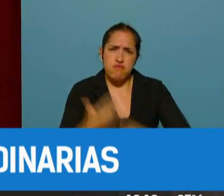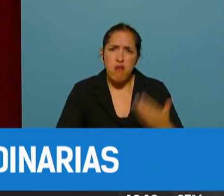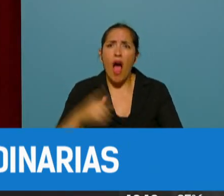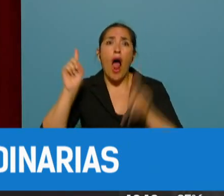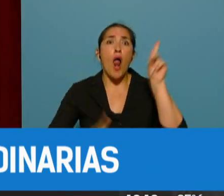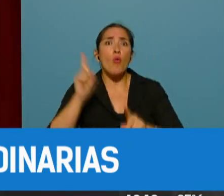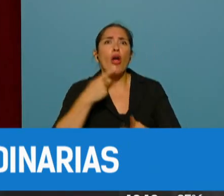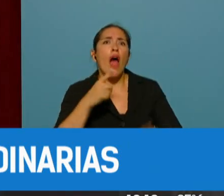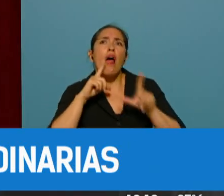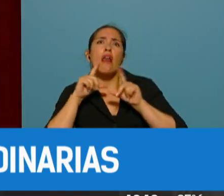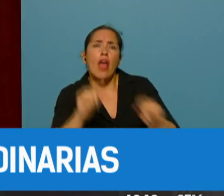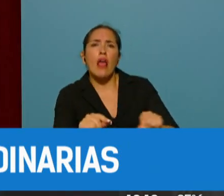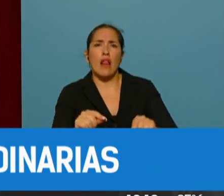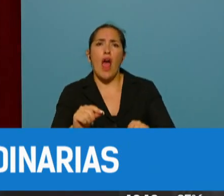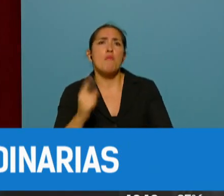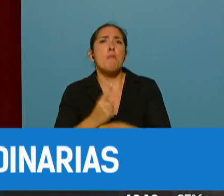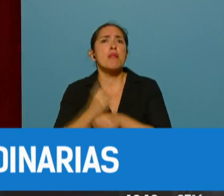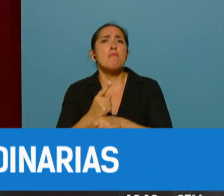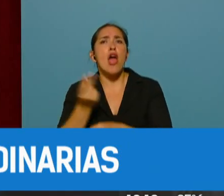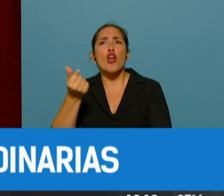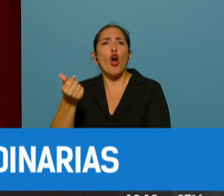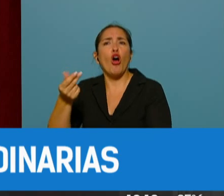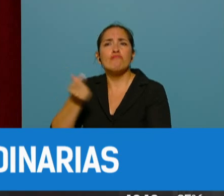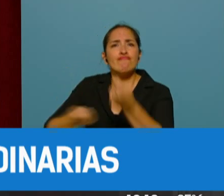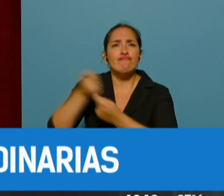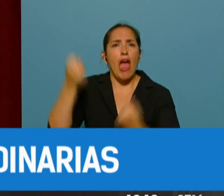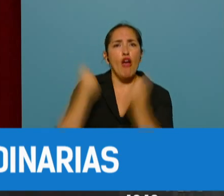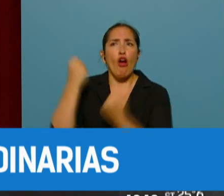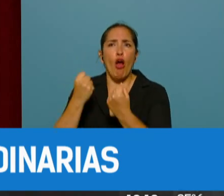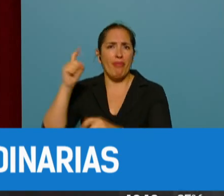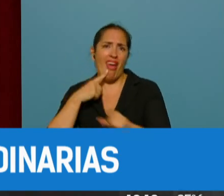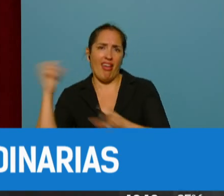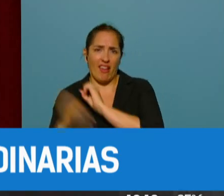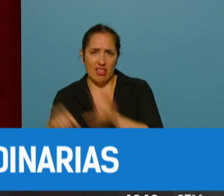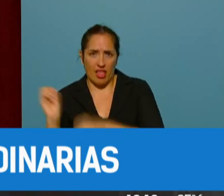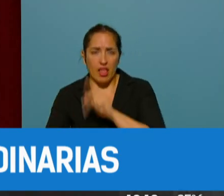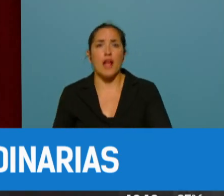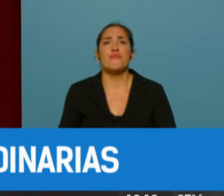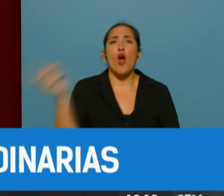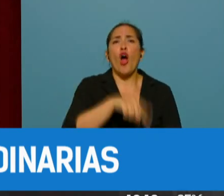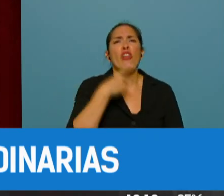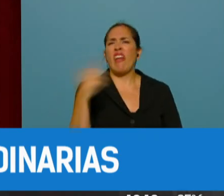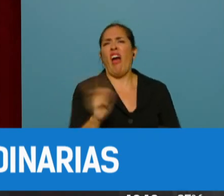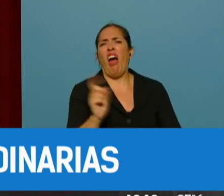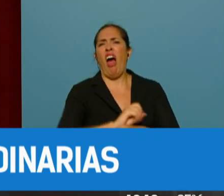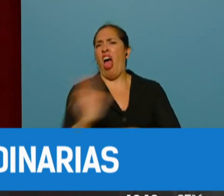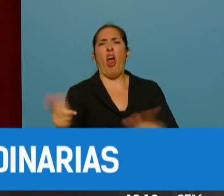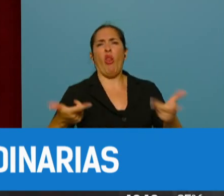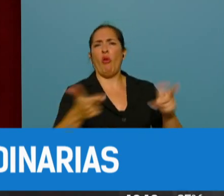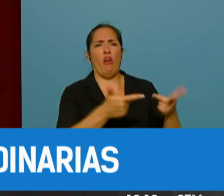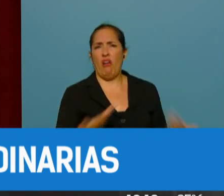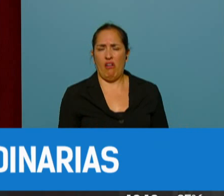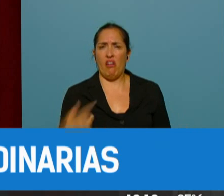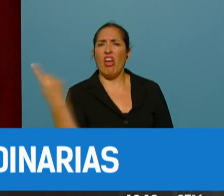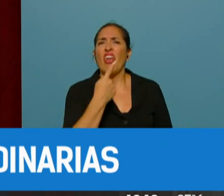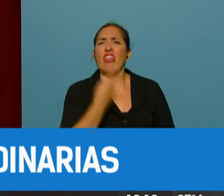reclamaban cuidar la rentabilidad antes que la salud. Más tarde, los que negaban la existencia de la pandemia y nos acusaban de